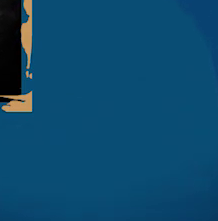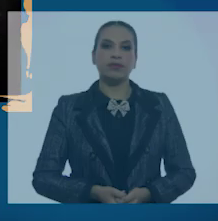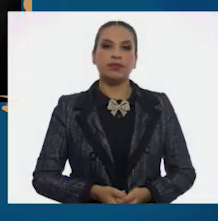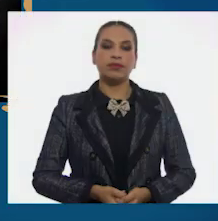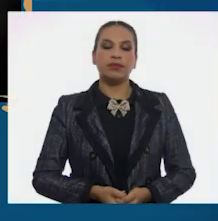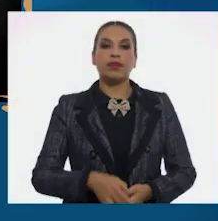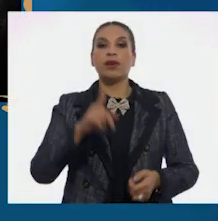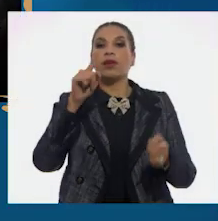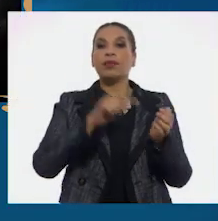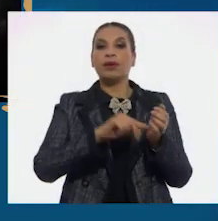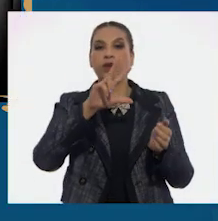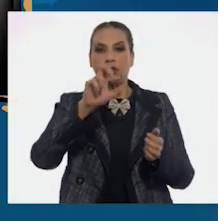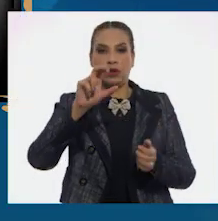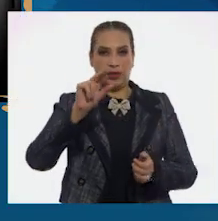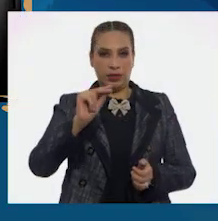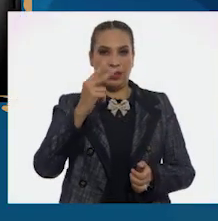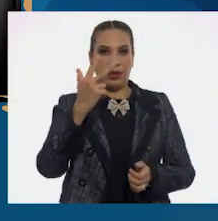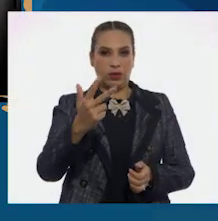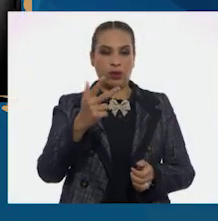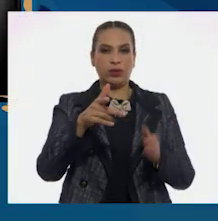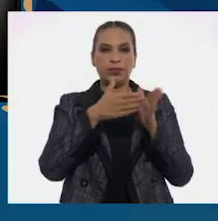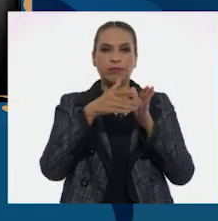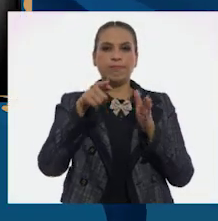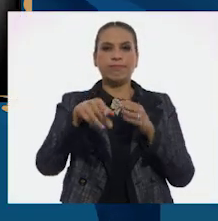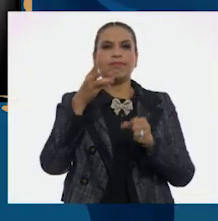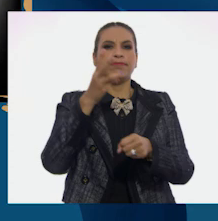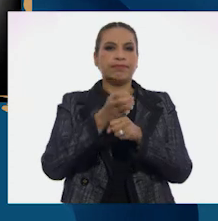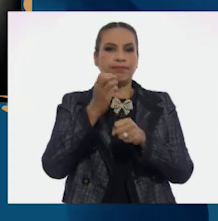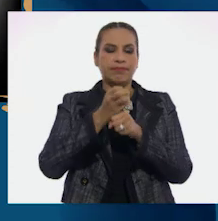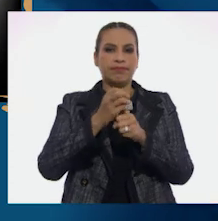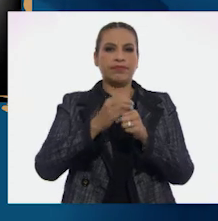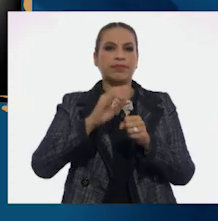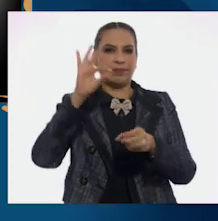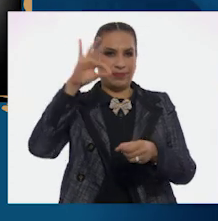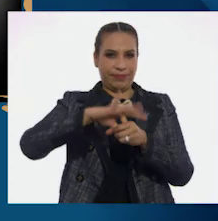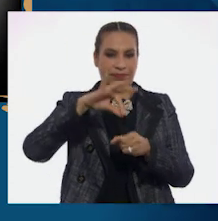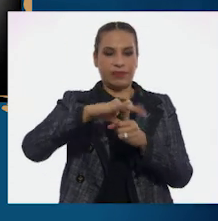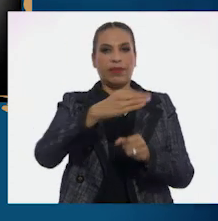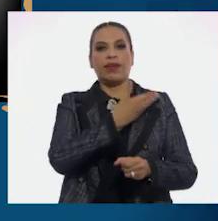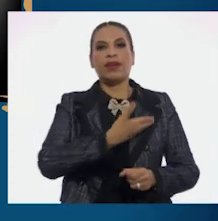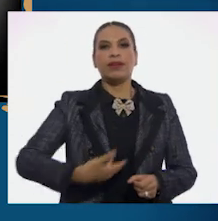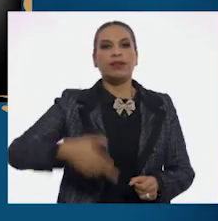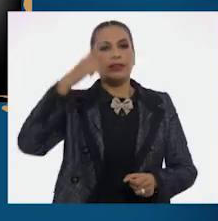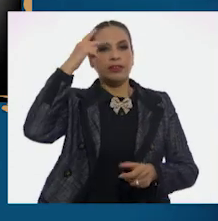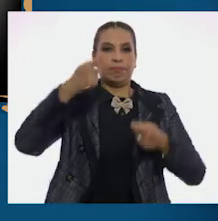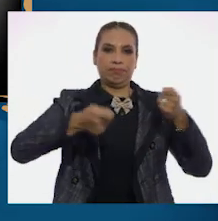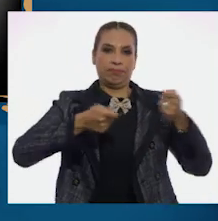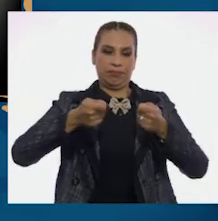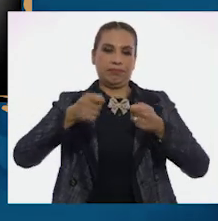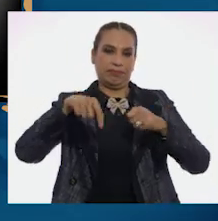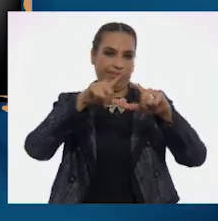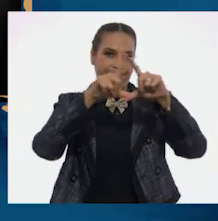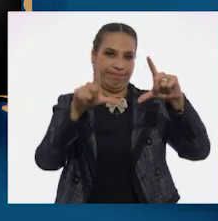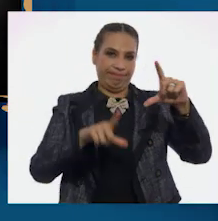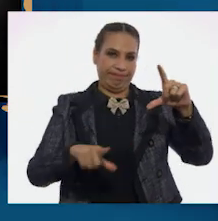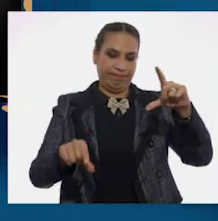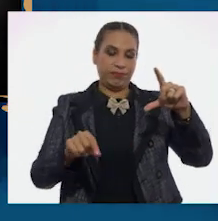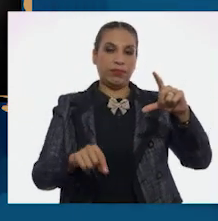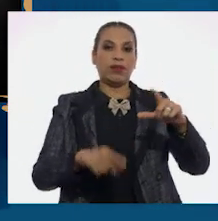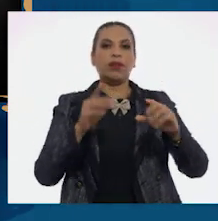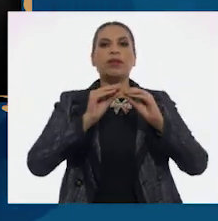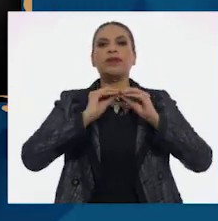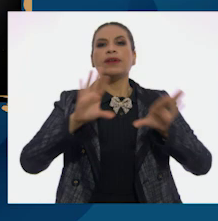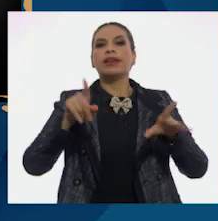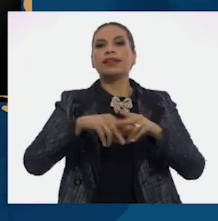En 1888, a partir de su tercera reelección, Porfirio Díaz controlaba gran parte del país.